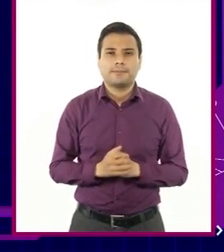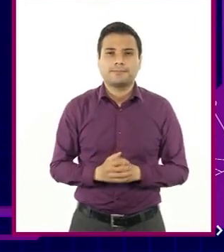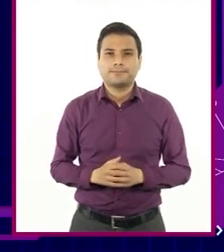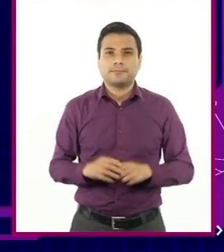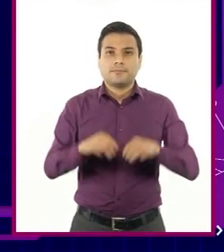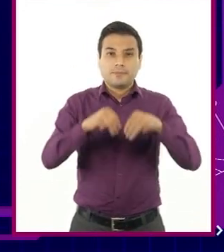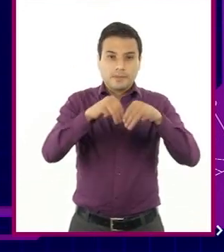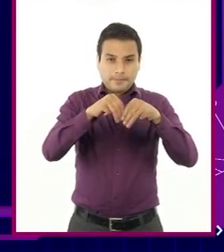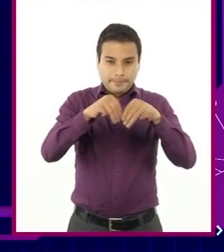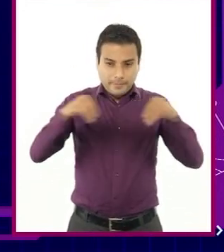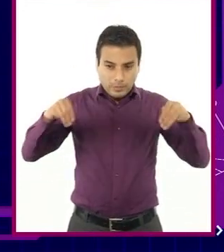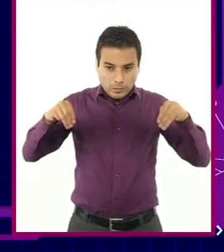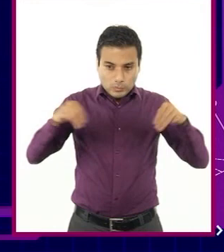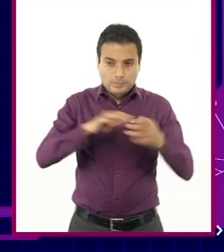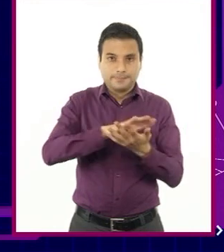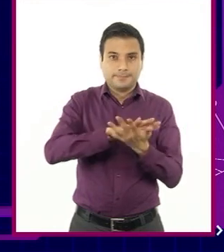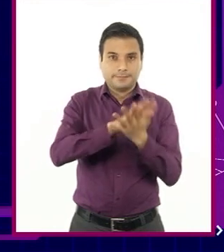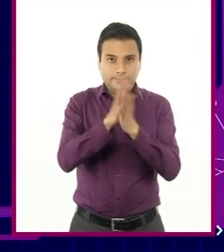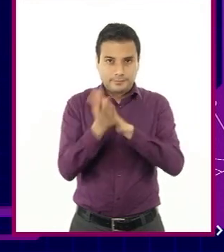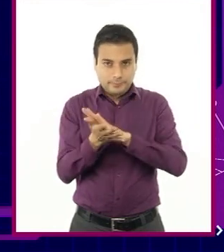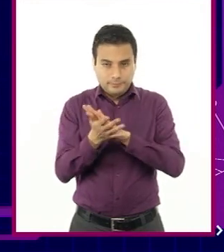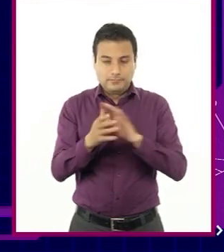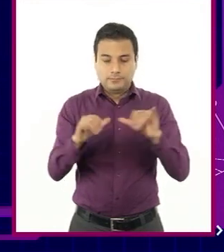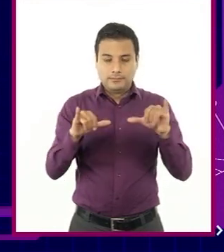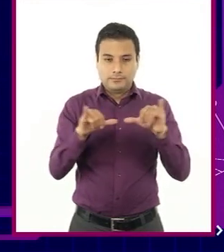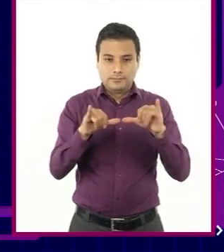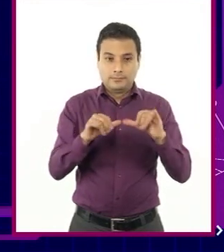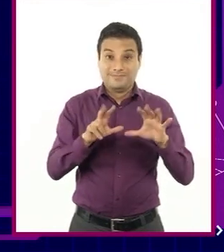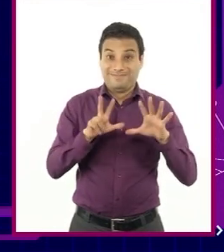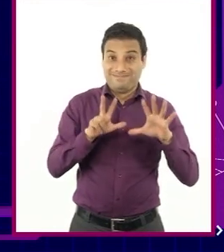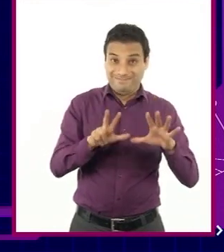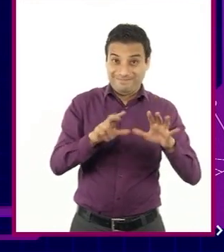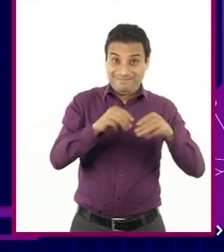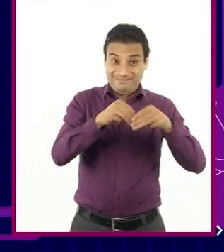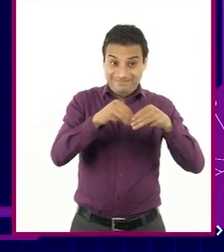yardas. Por ello, dividimos 18 metros entre